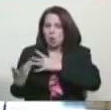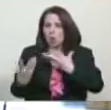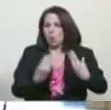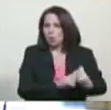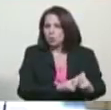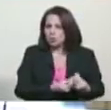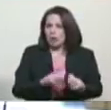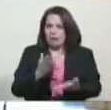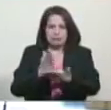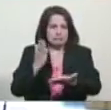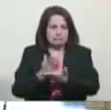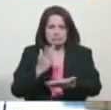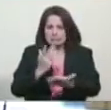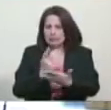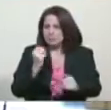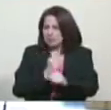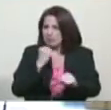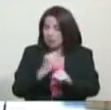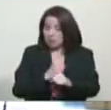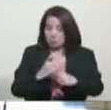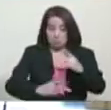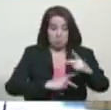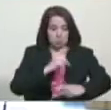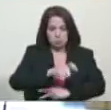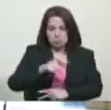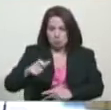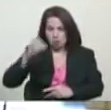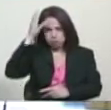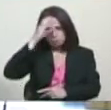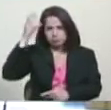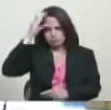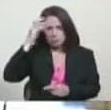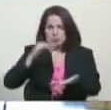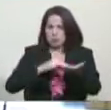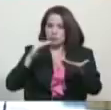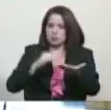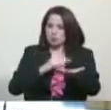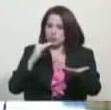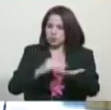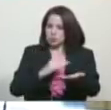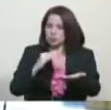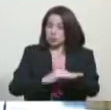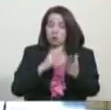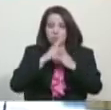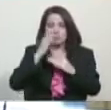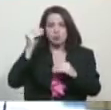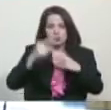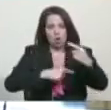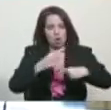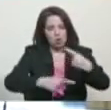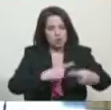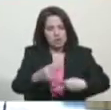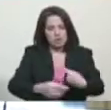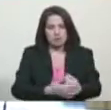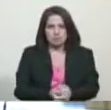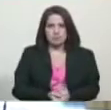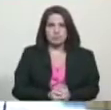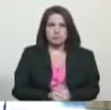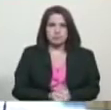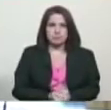apoyando, y el productor con su conocimiento resolviendo, resolviendo, resolviendo todos los días,